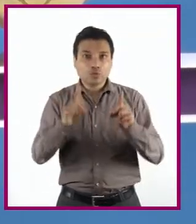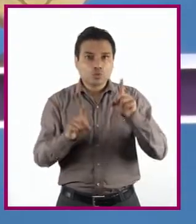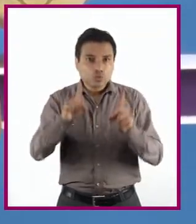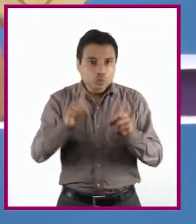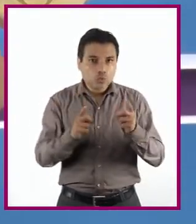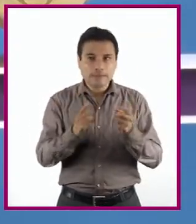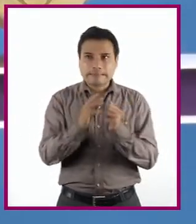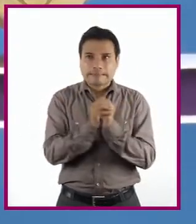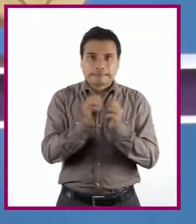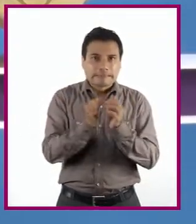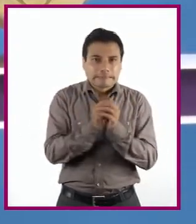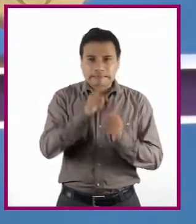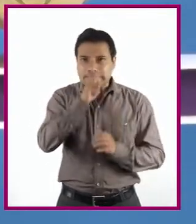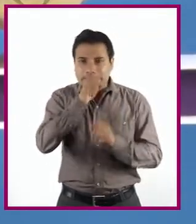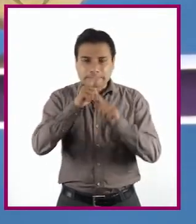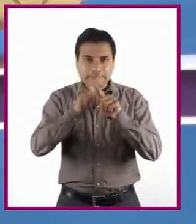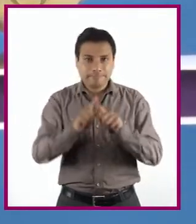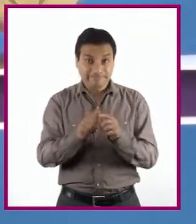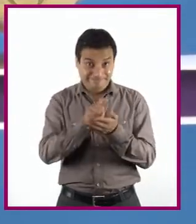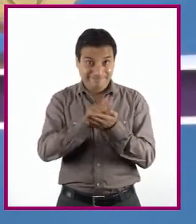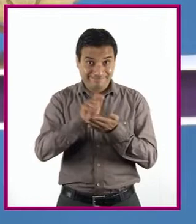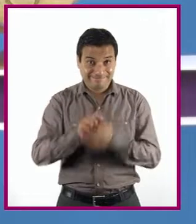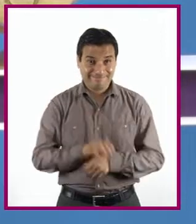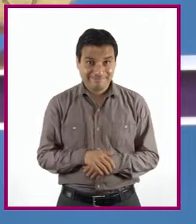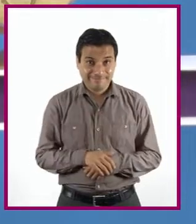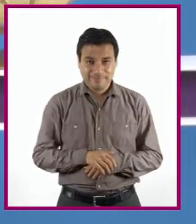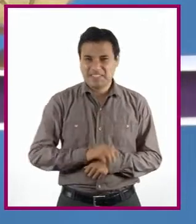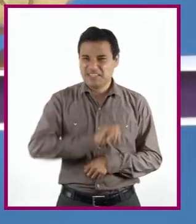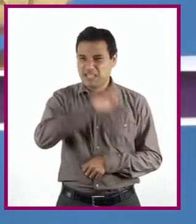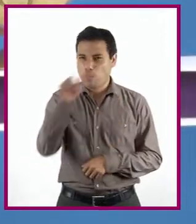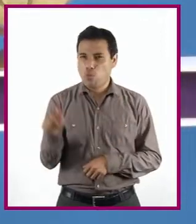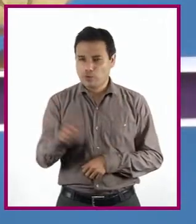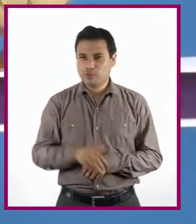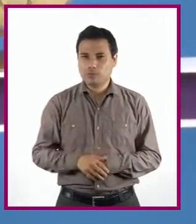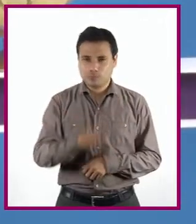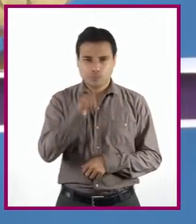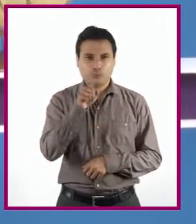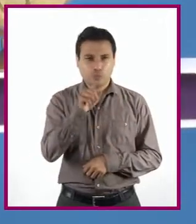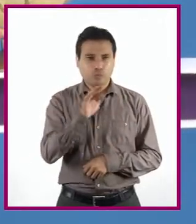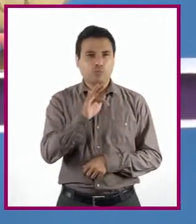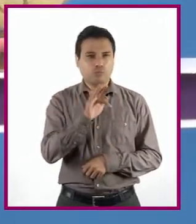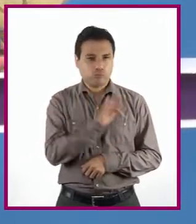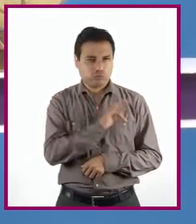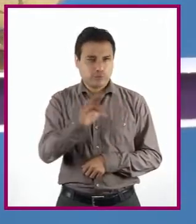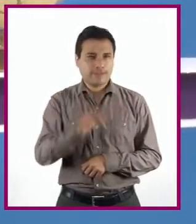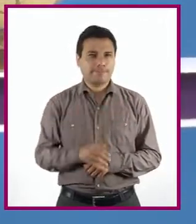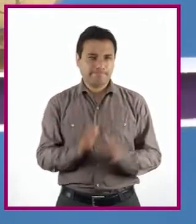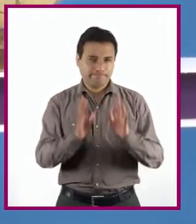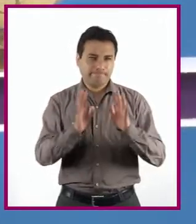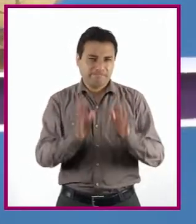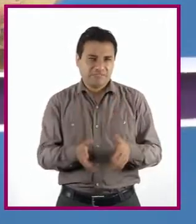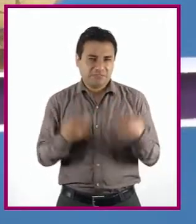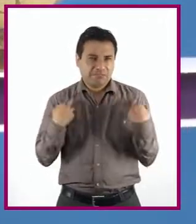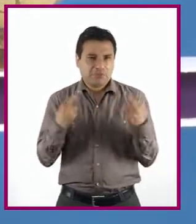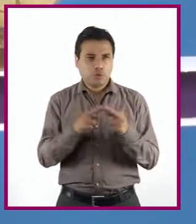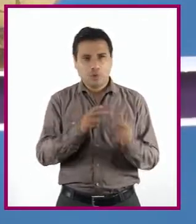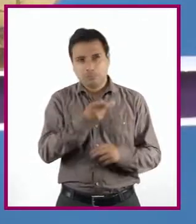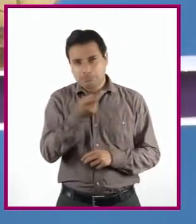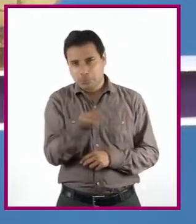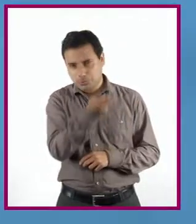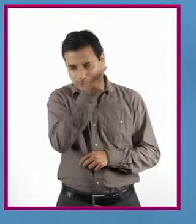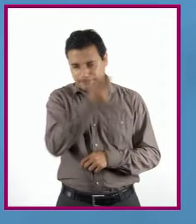o dificultades que se vayan presentando. Seguramente tendrán la posibilidad de compartirlas con sus profesoras y